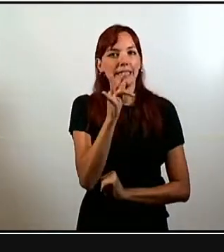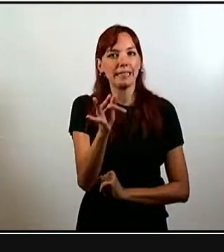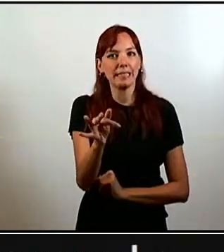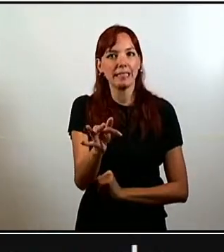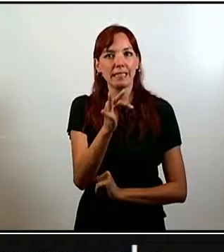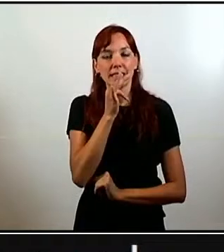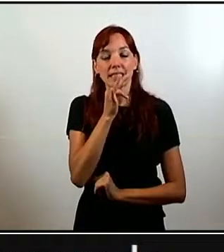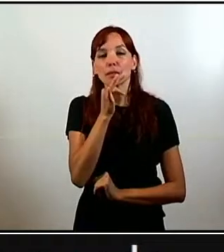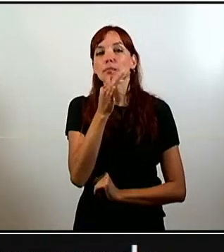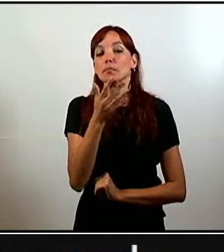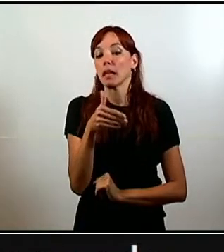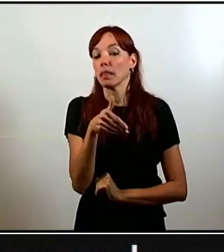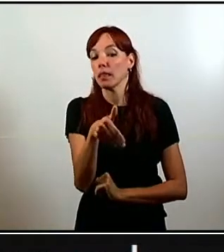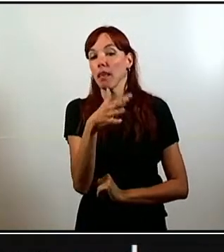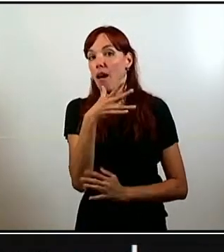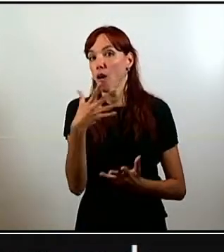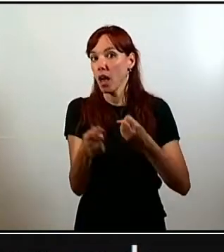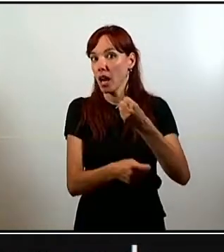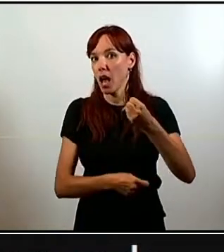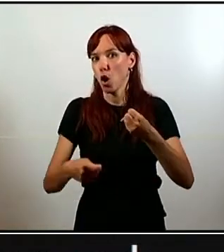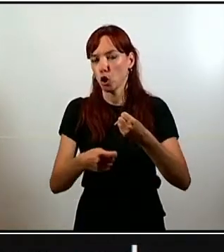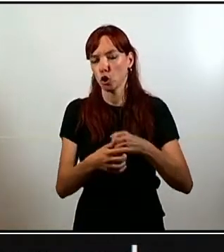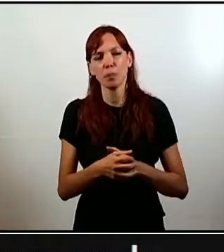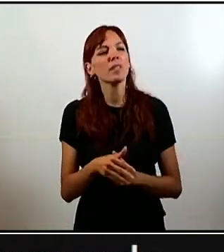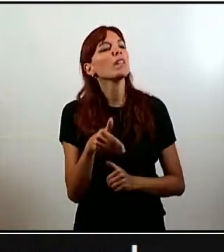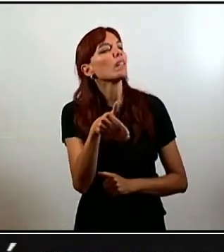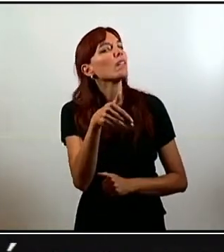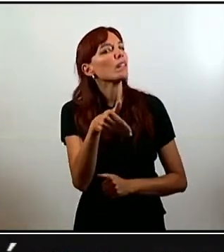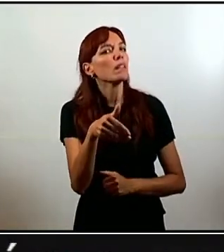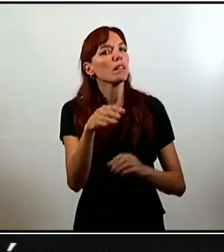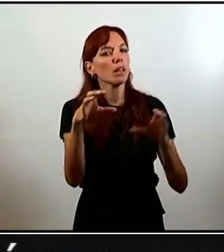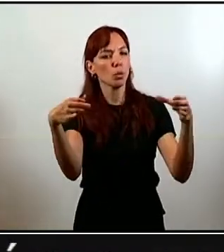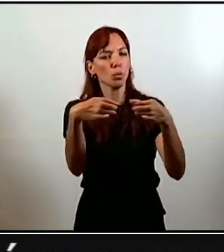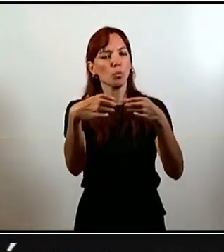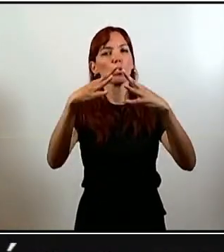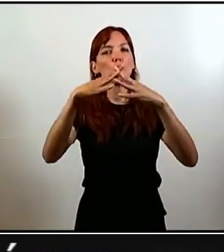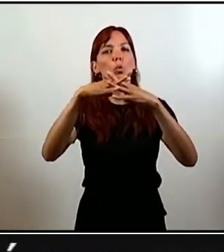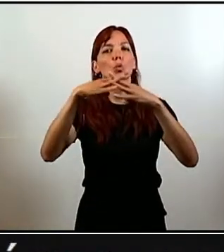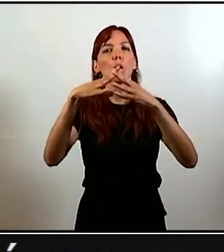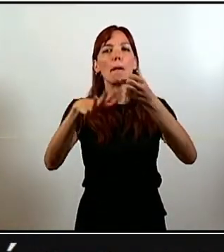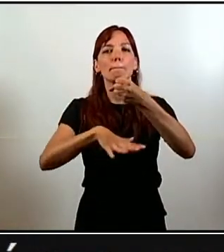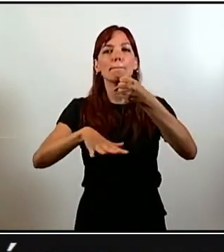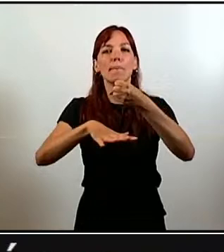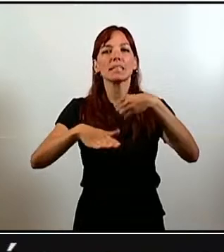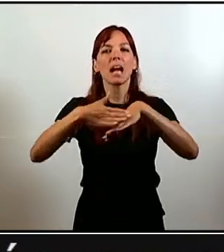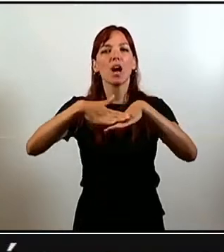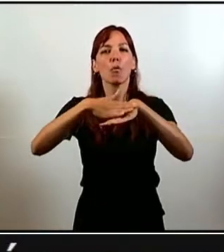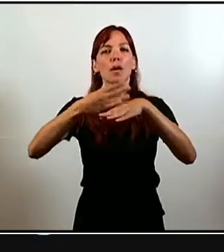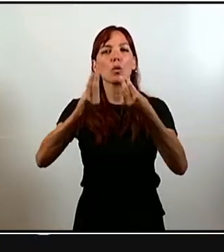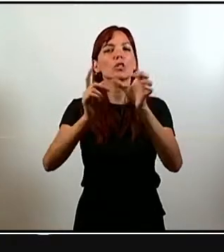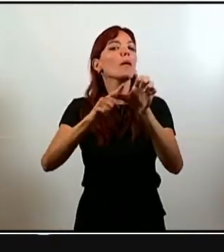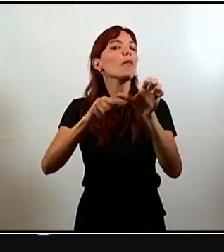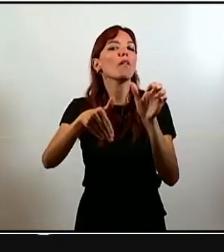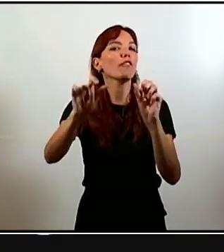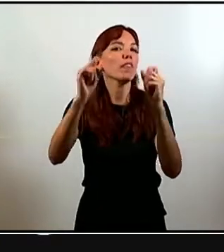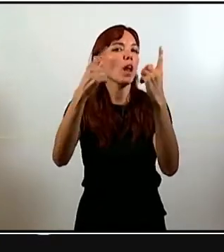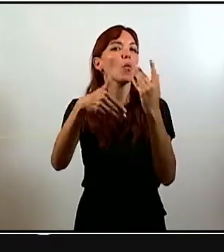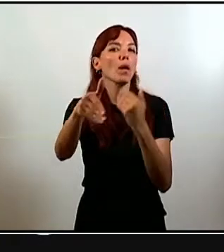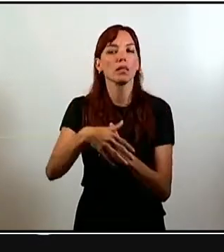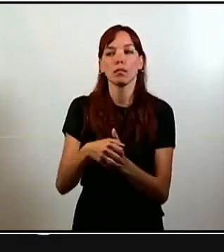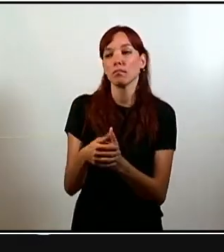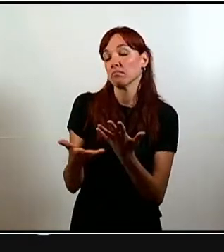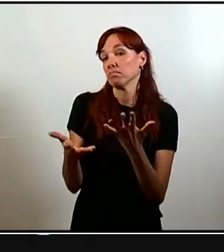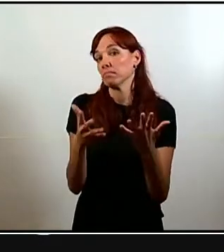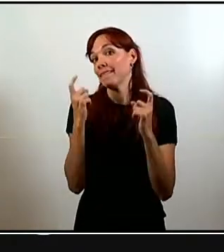y nombramientos de directores generales. ¿Se va a completar la estructura básica de altos cargos de la Junta? Pues intentaremos hacerlo durante este